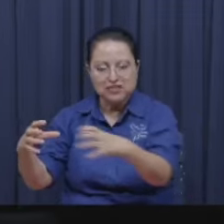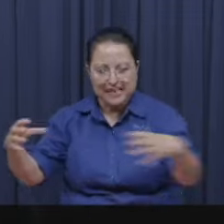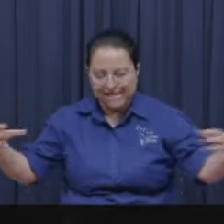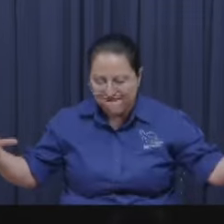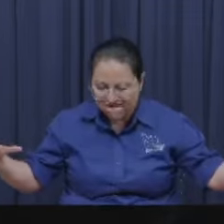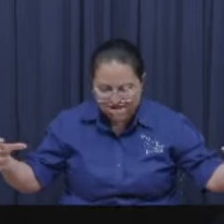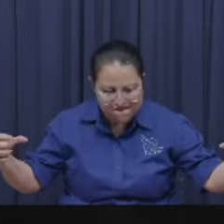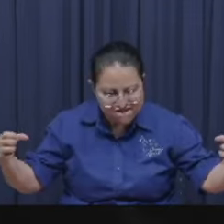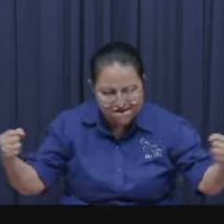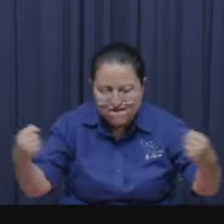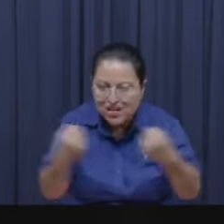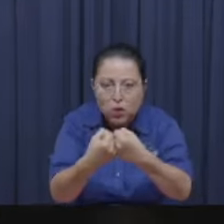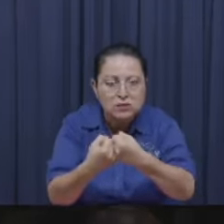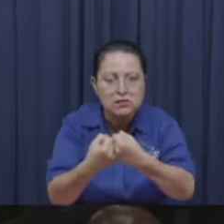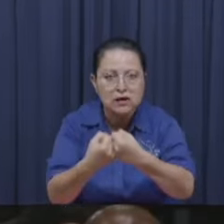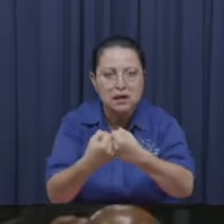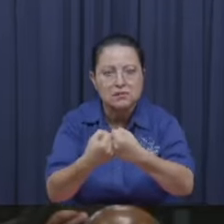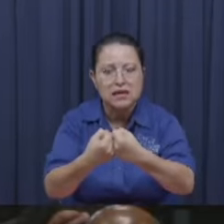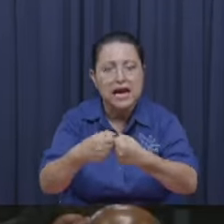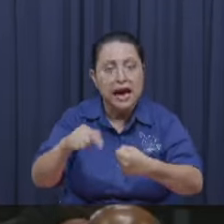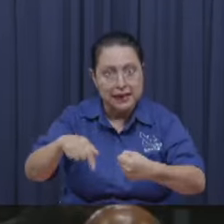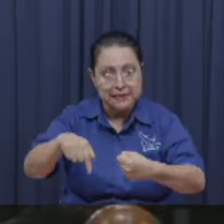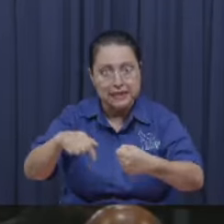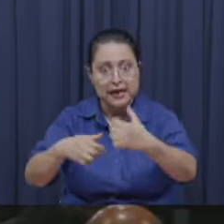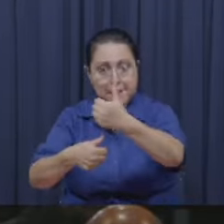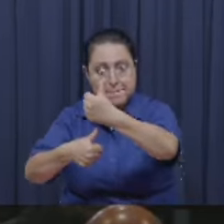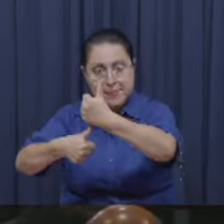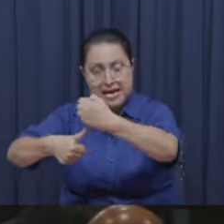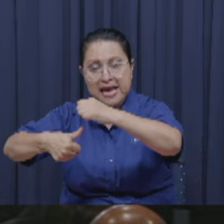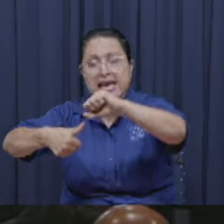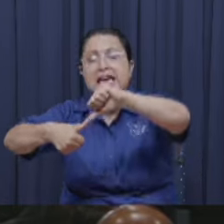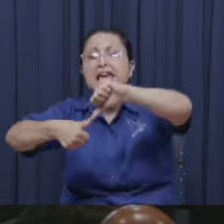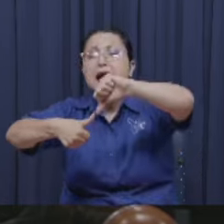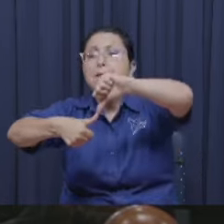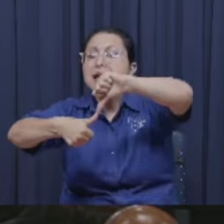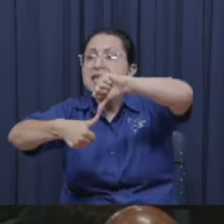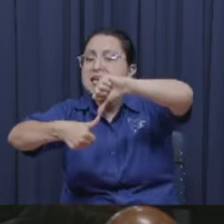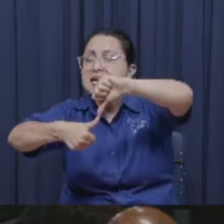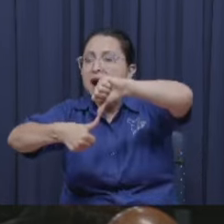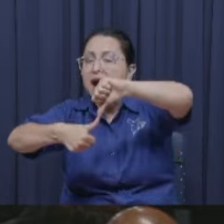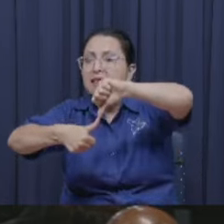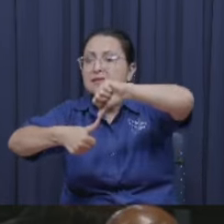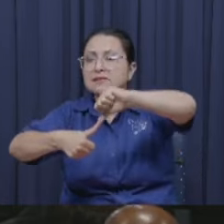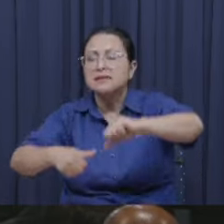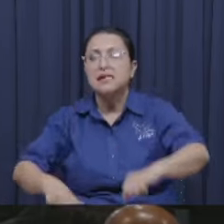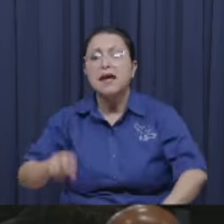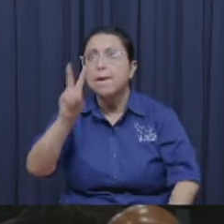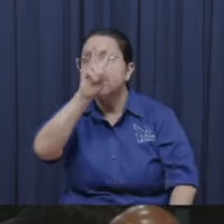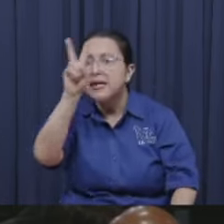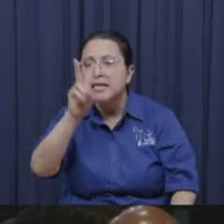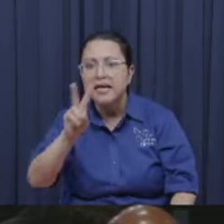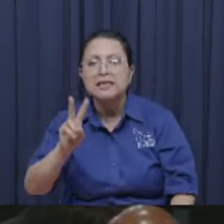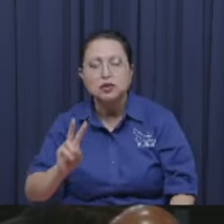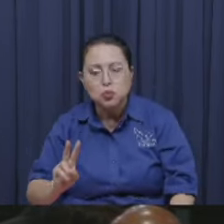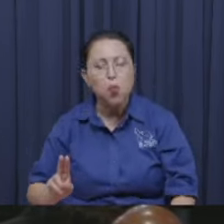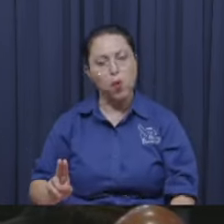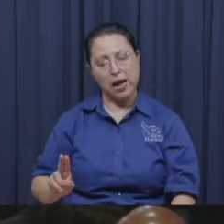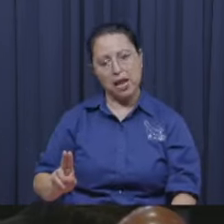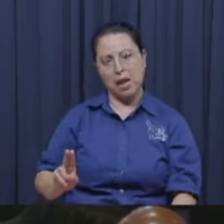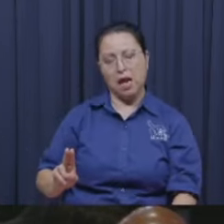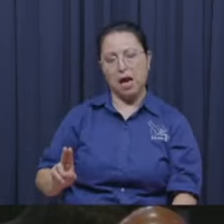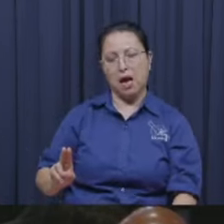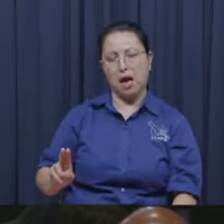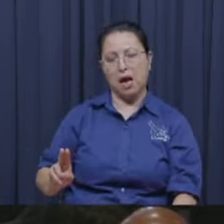Y aún aquí en América. Por ejemplo, nosotros vemos que Venezuela le abrió las puertas a